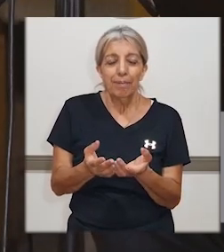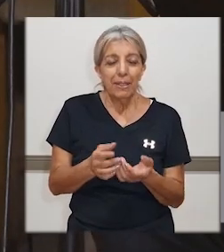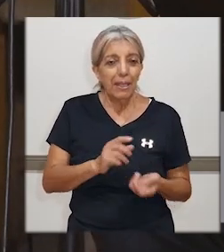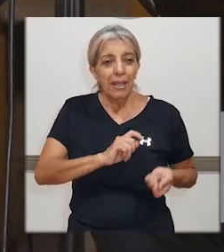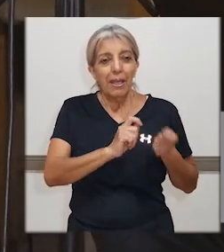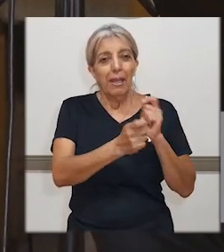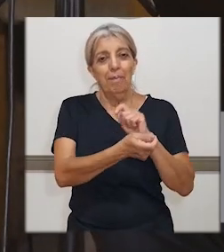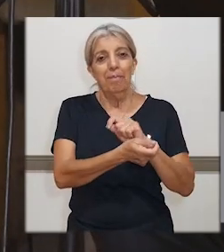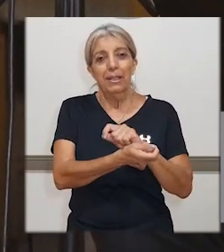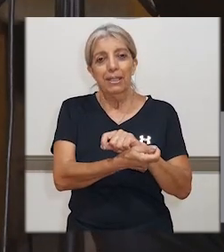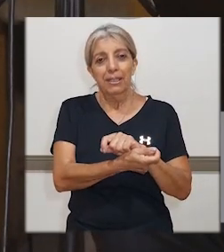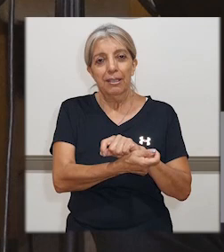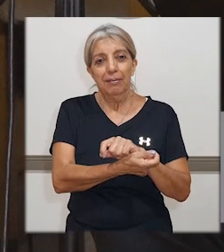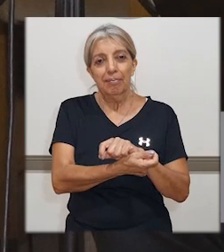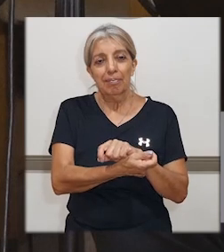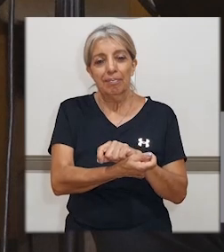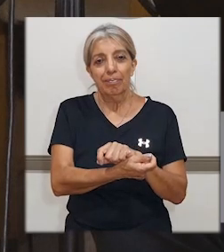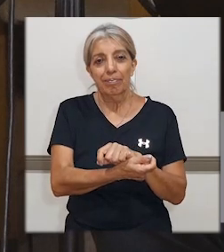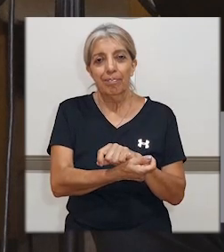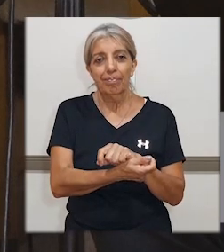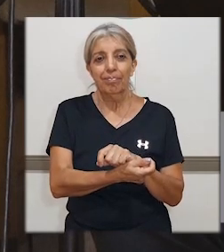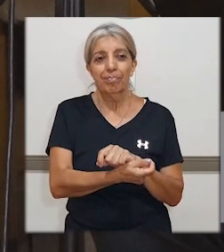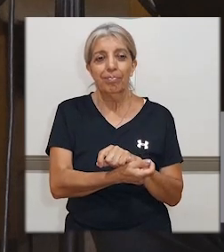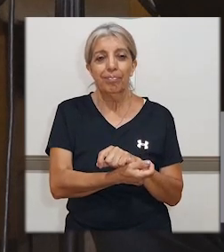buscaré otro